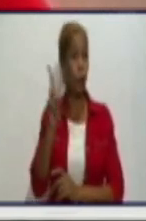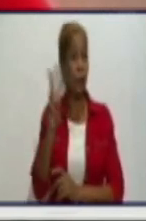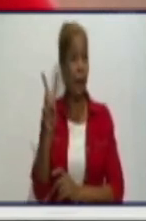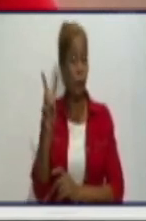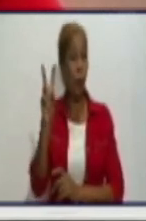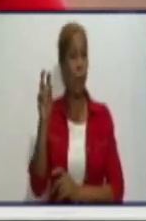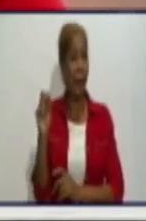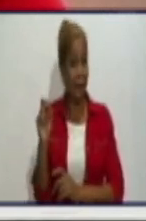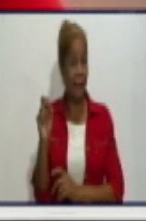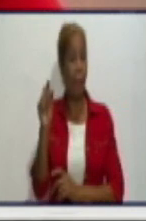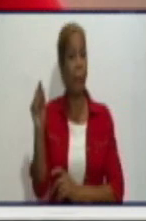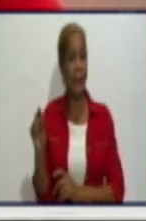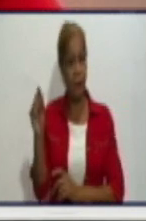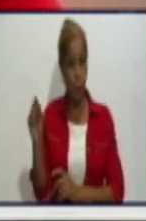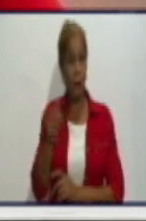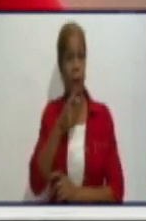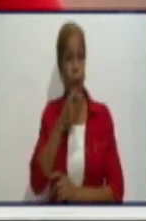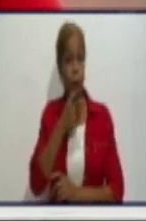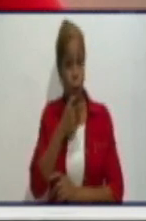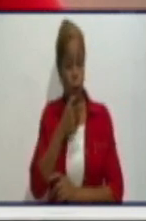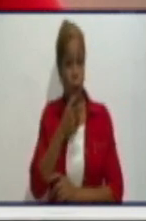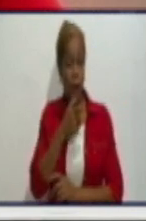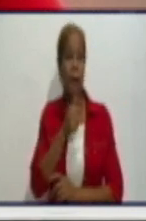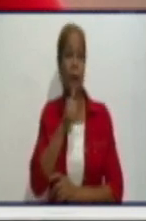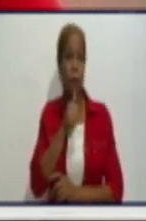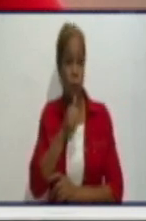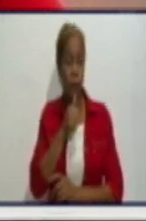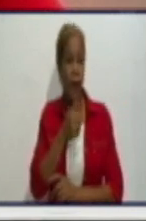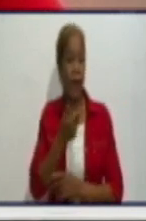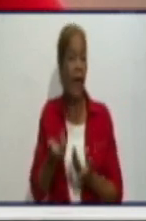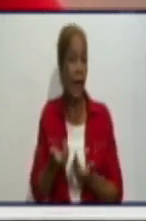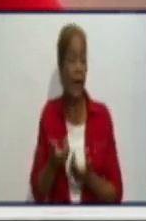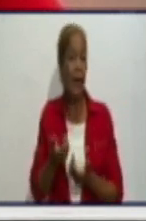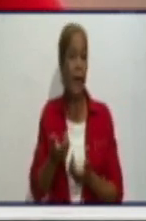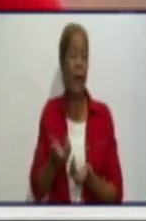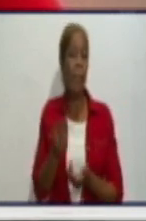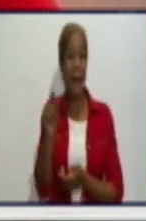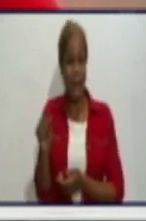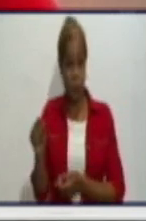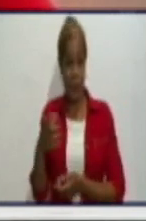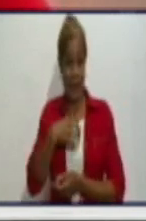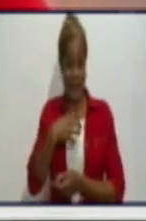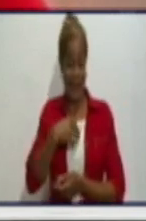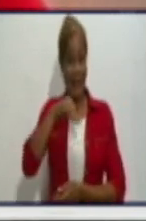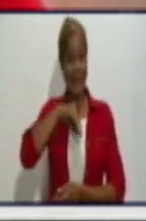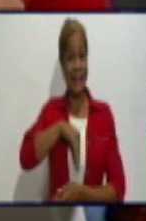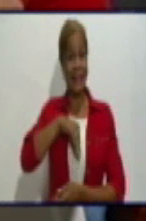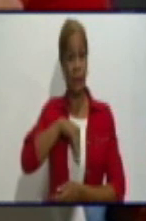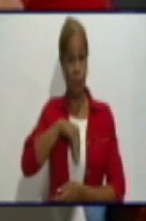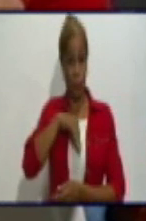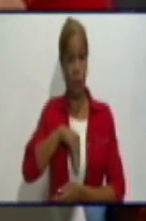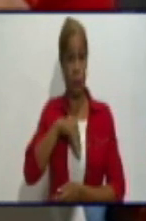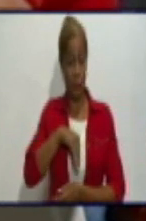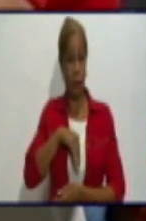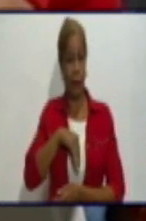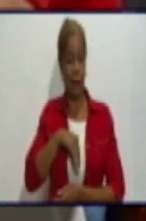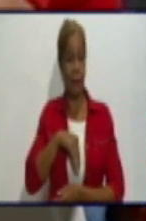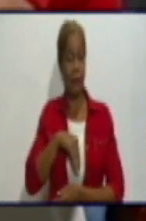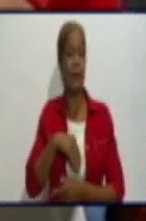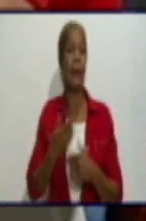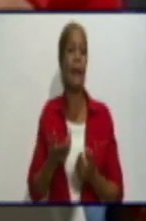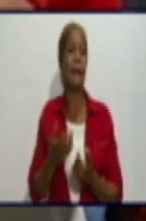lakovic ingresada sospechoso a la cob y significa personas con sintomatología sugestiva kobe y